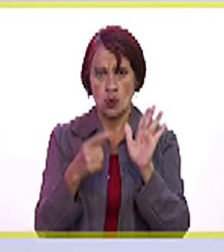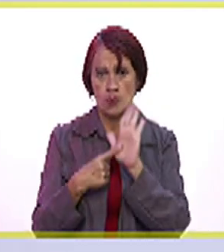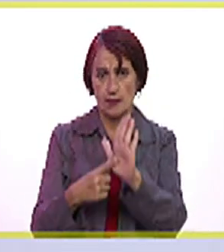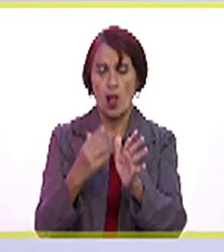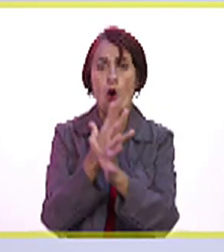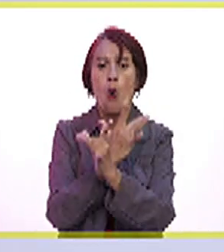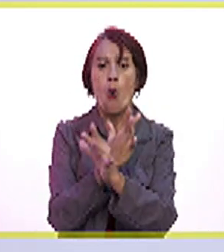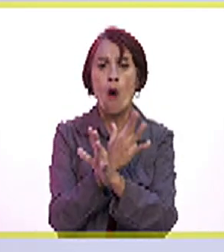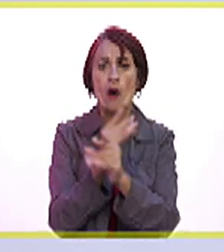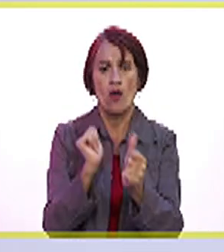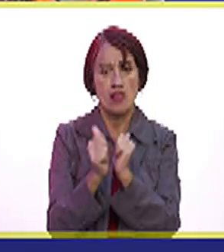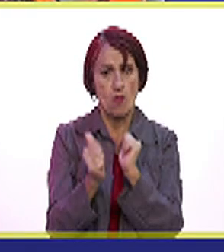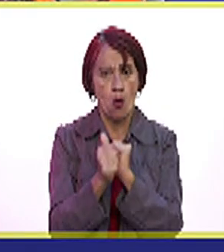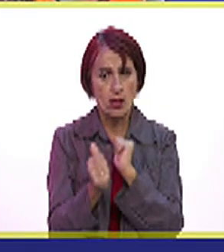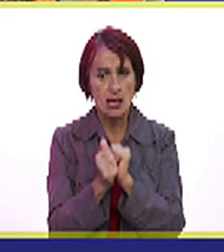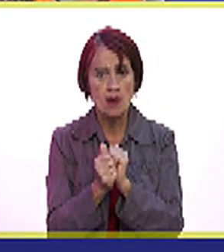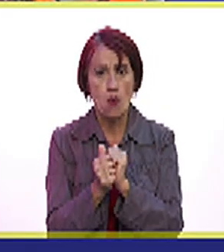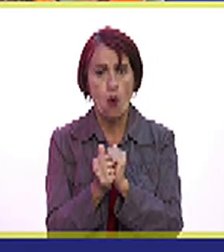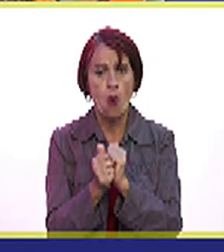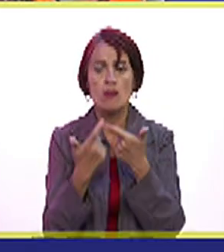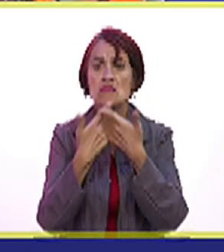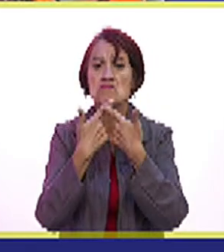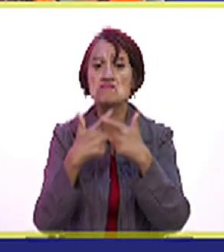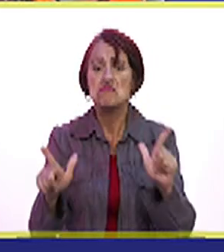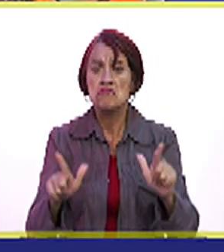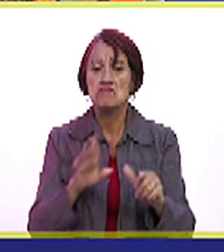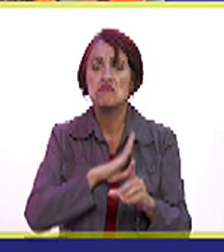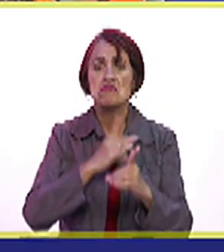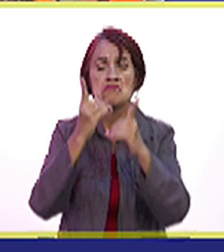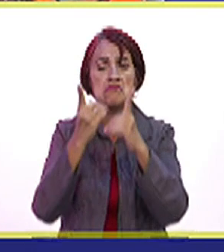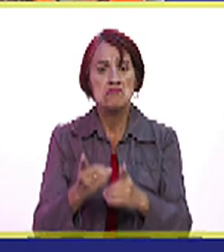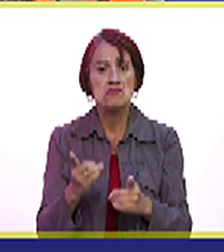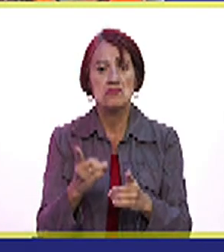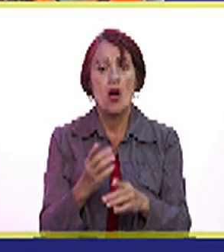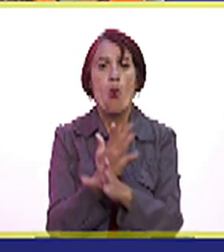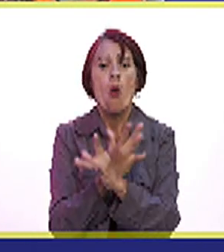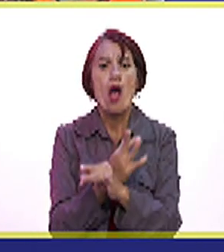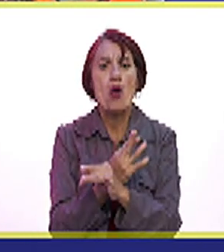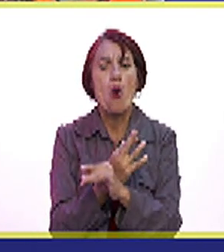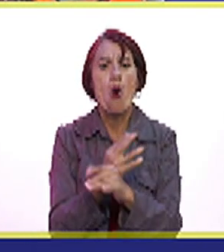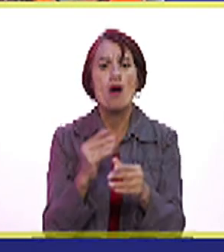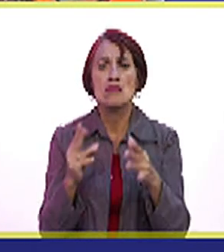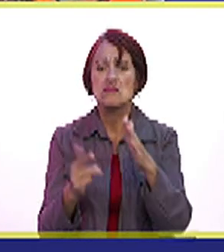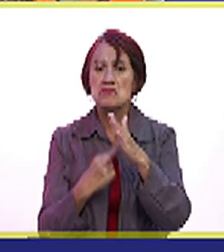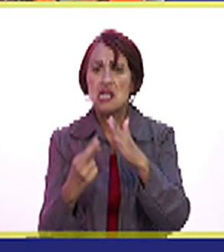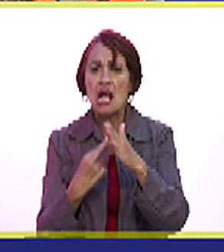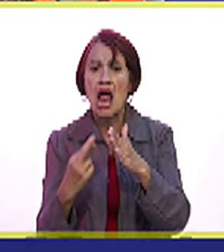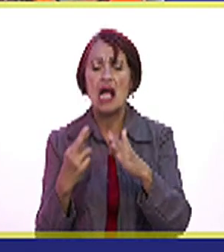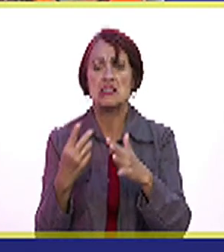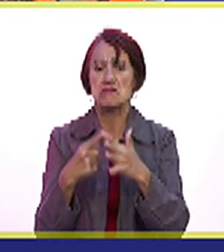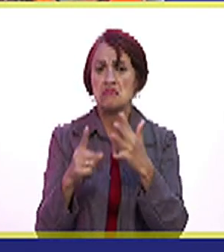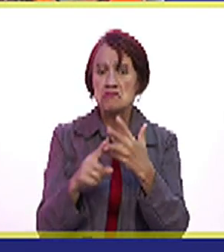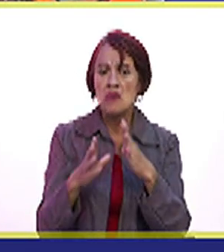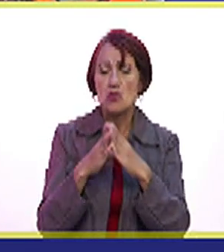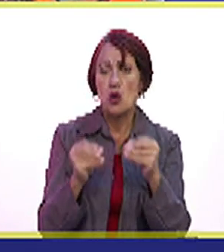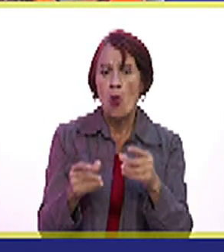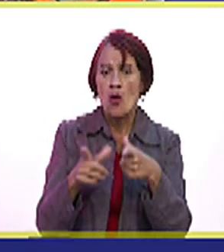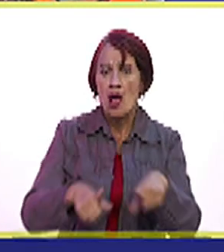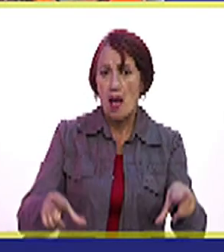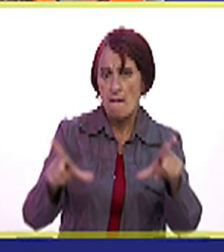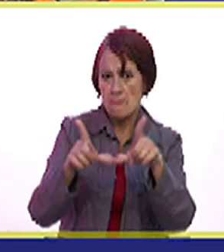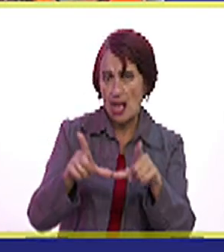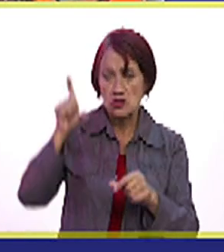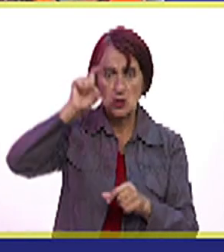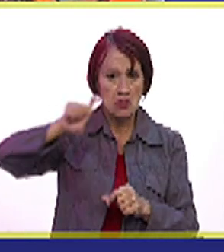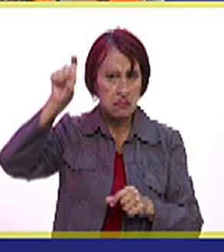Juegos deportivos al aire libre, juegos recreativos, brinda espacios de formación